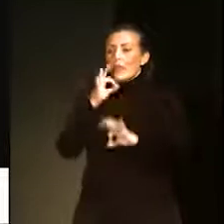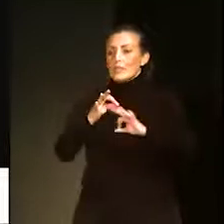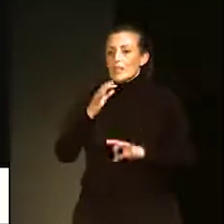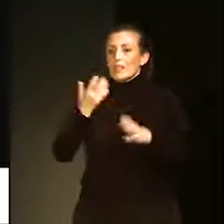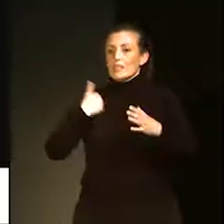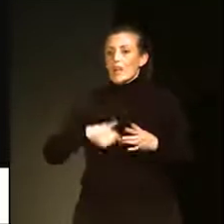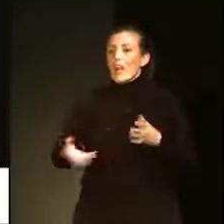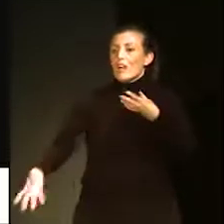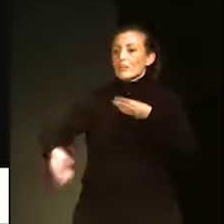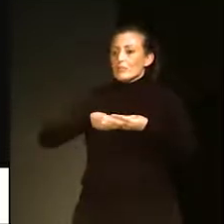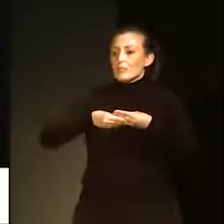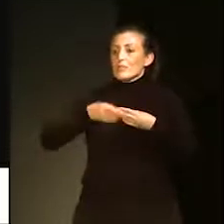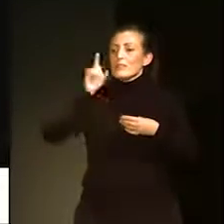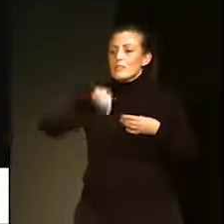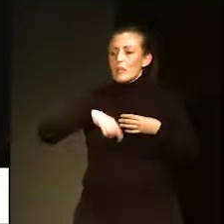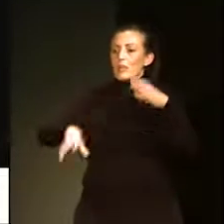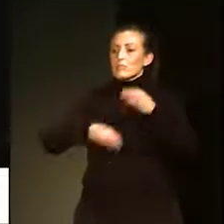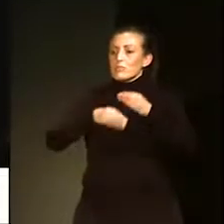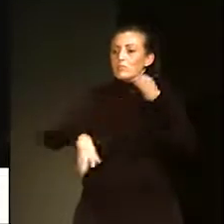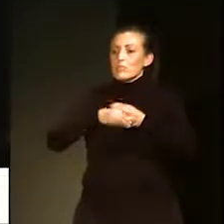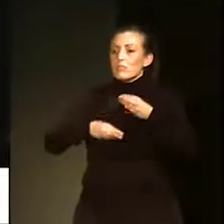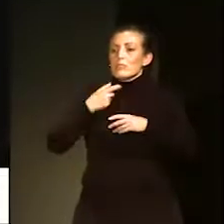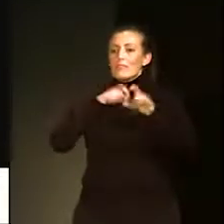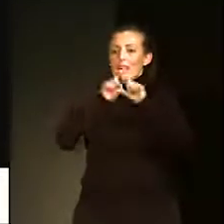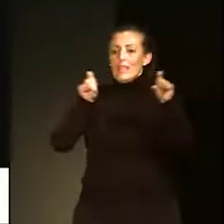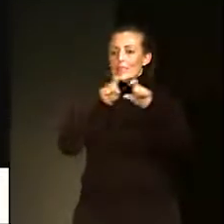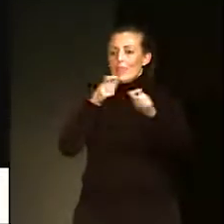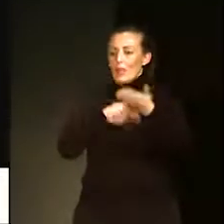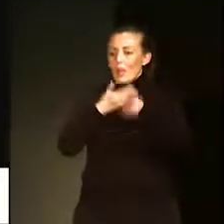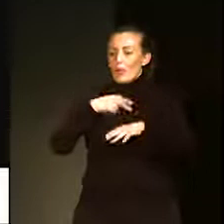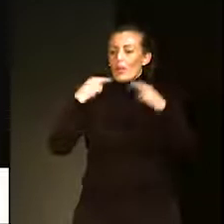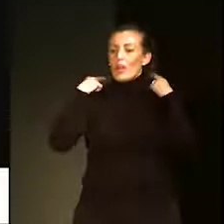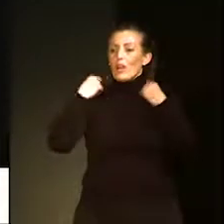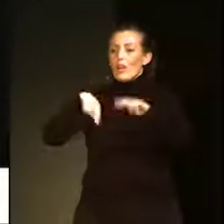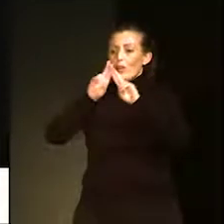que se ha sumado también como entidades colaboradoras la Diputación de Córdoba,